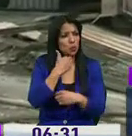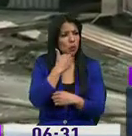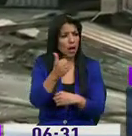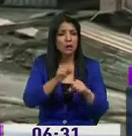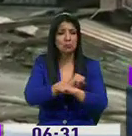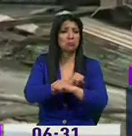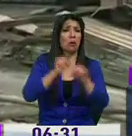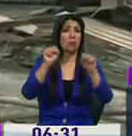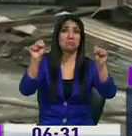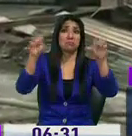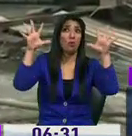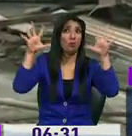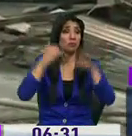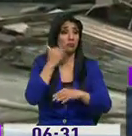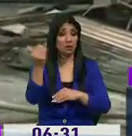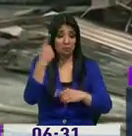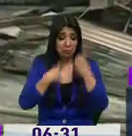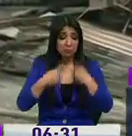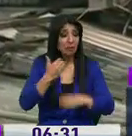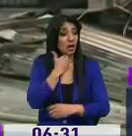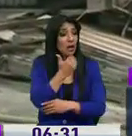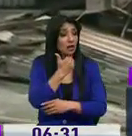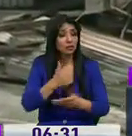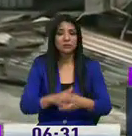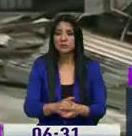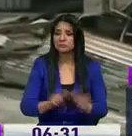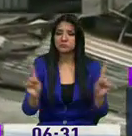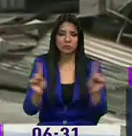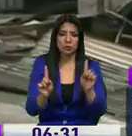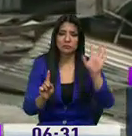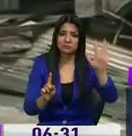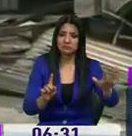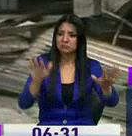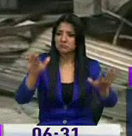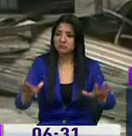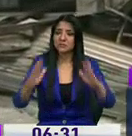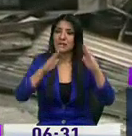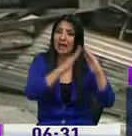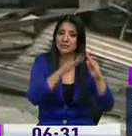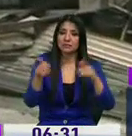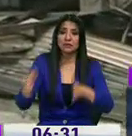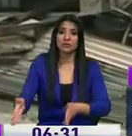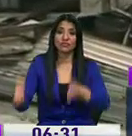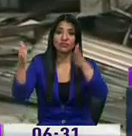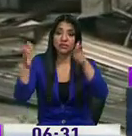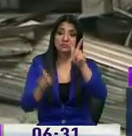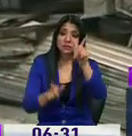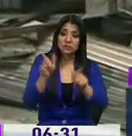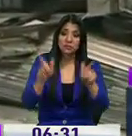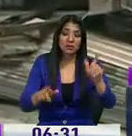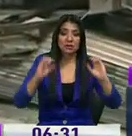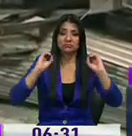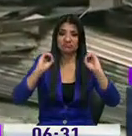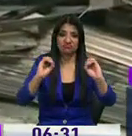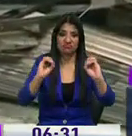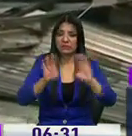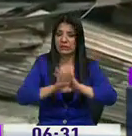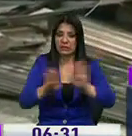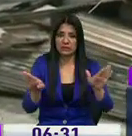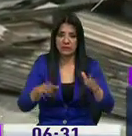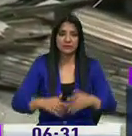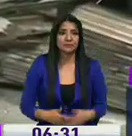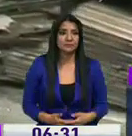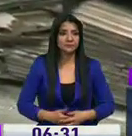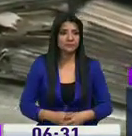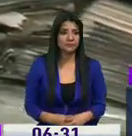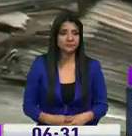por la explosión o por los vidrios y ninguna de las dos edificaciones más afectadas se encontraba nadie además bueno